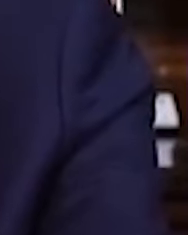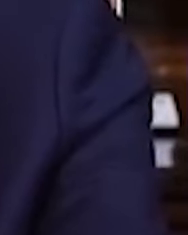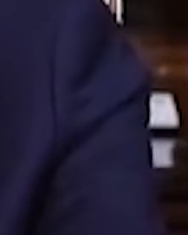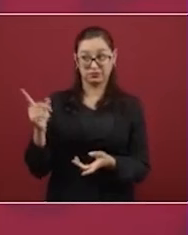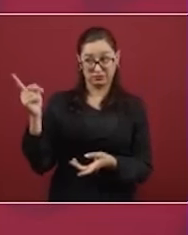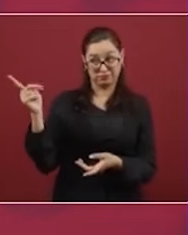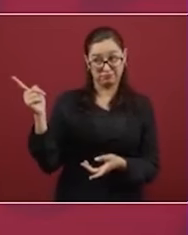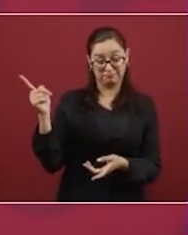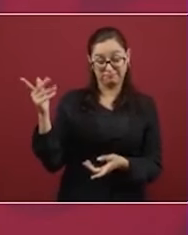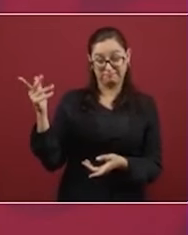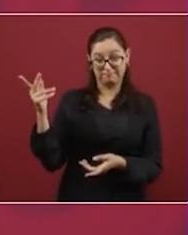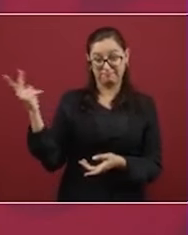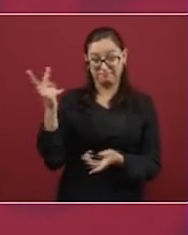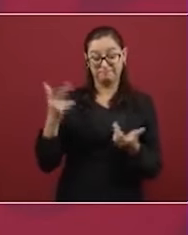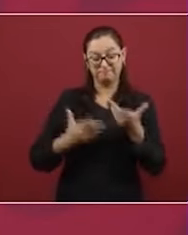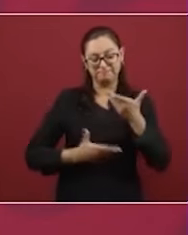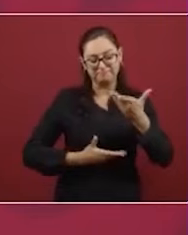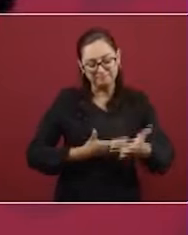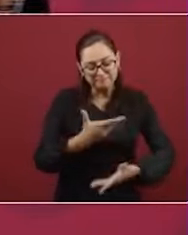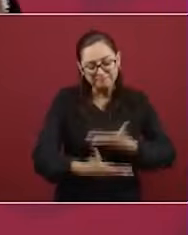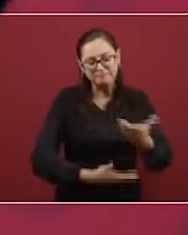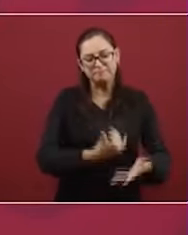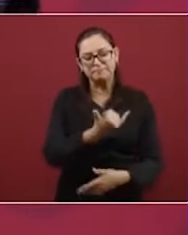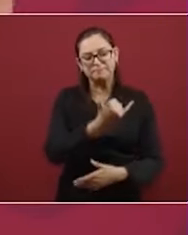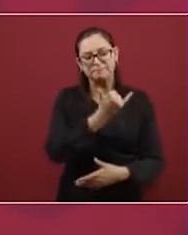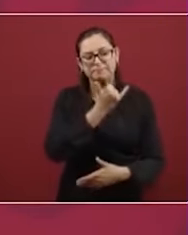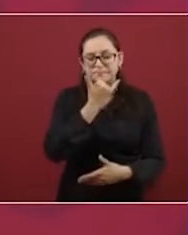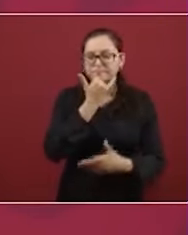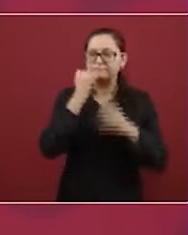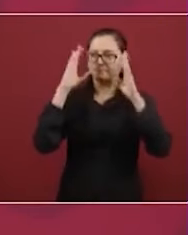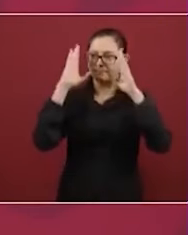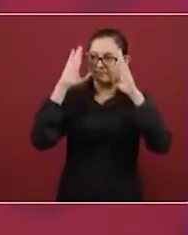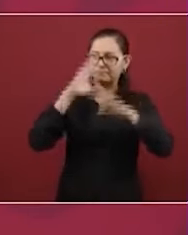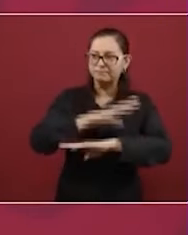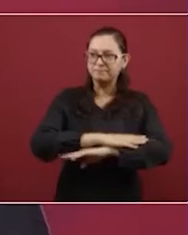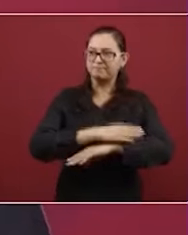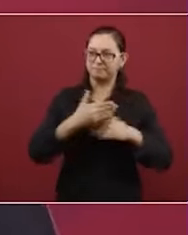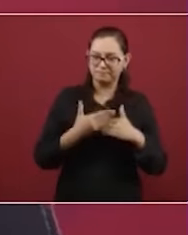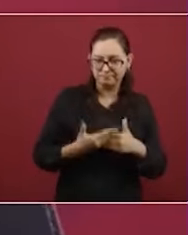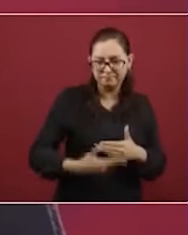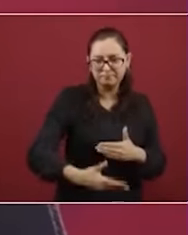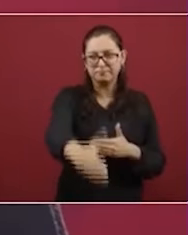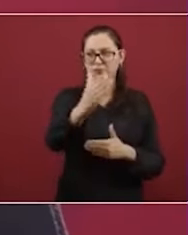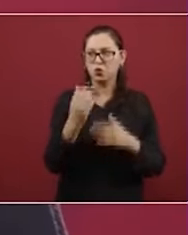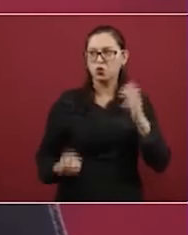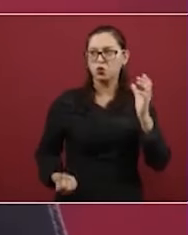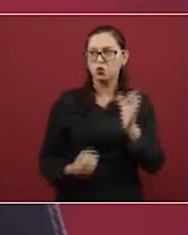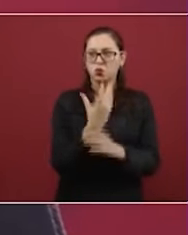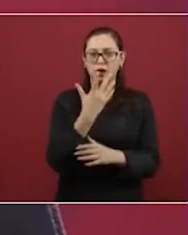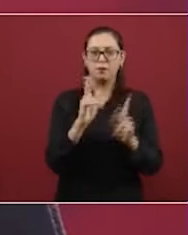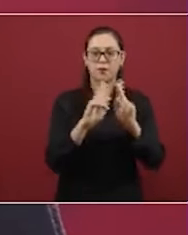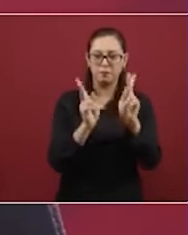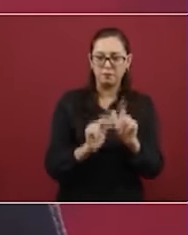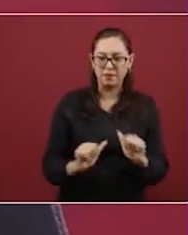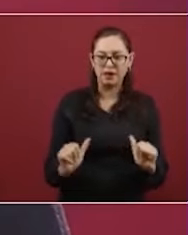cobran pensiones del Estado, con más de 1 millón, atención, más de 1 millón de personas cobrando pensiones que no existen. La pregunta